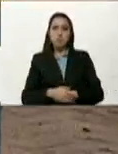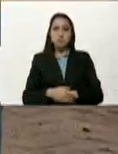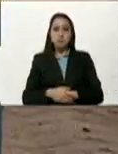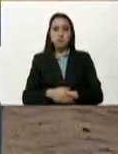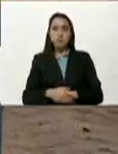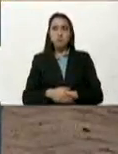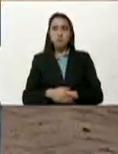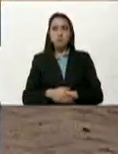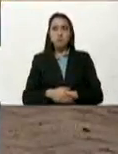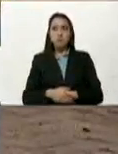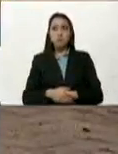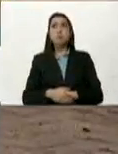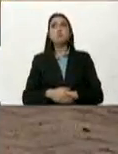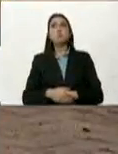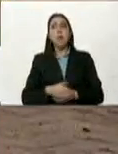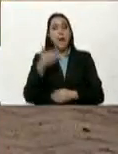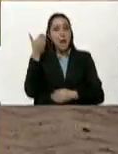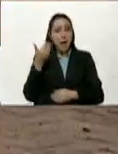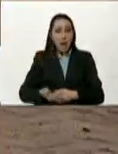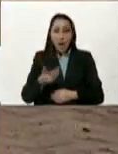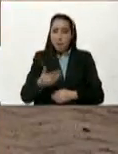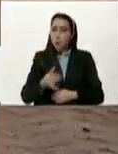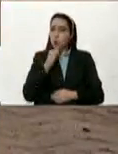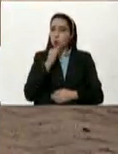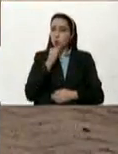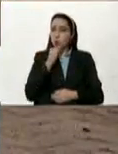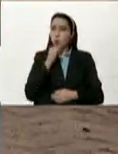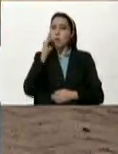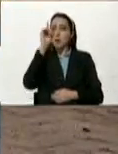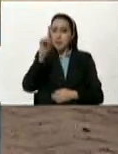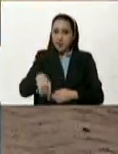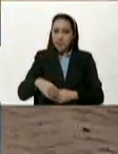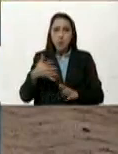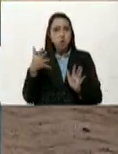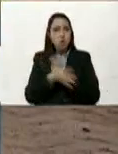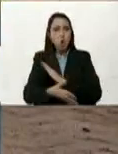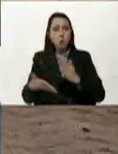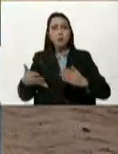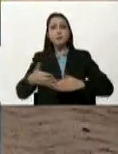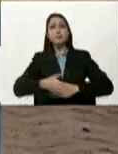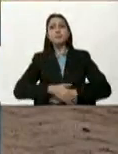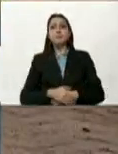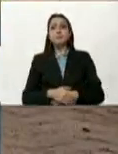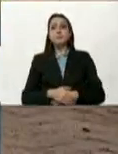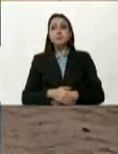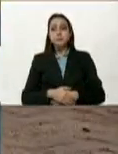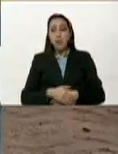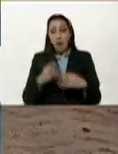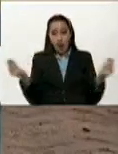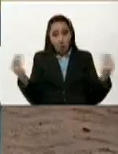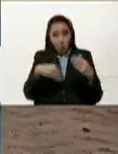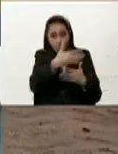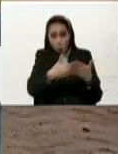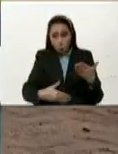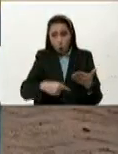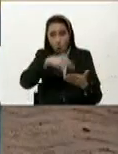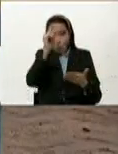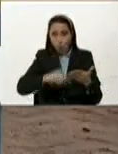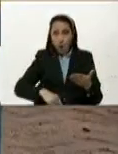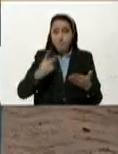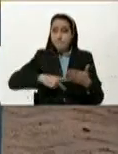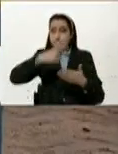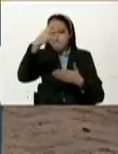si por el presidente es importante destacar presidente qué con este convenio tenemos un plan en los